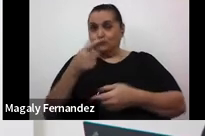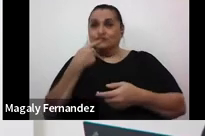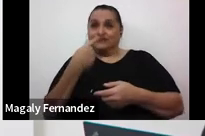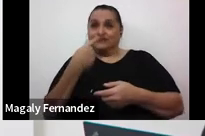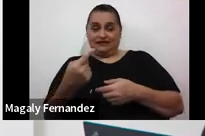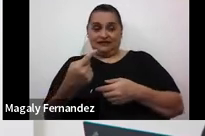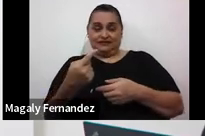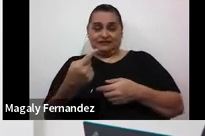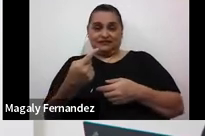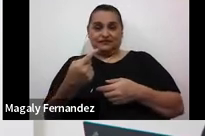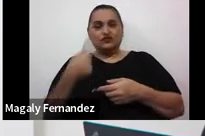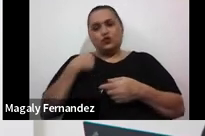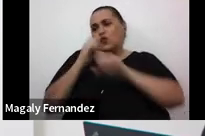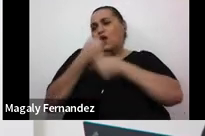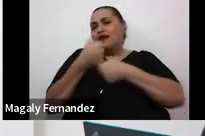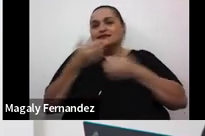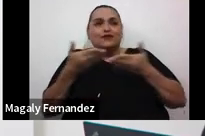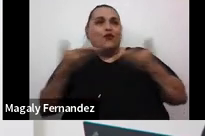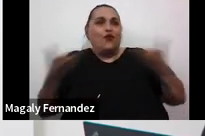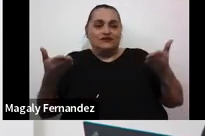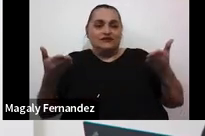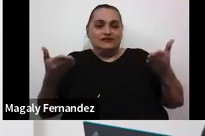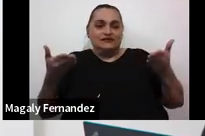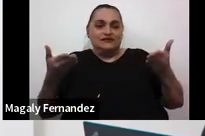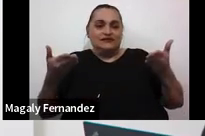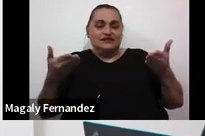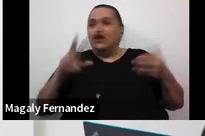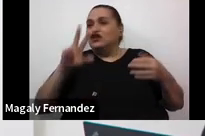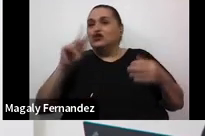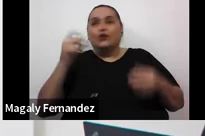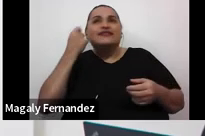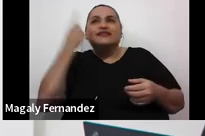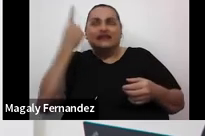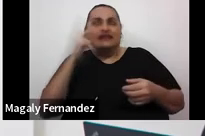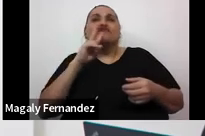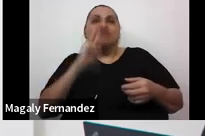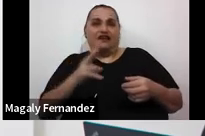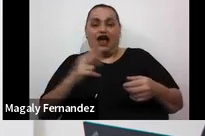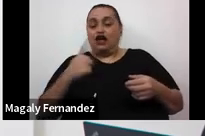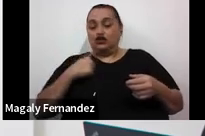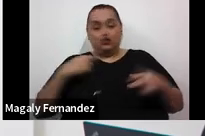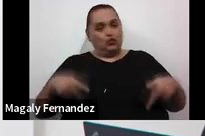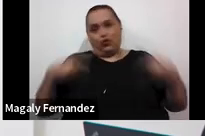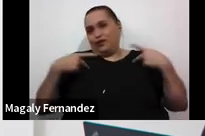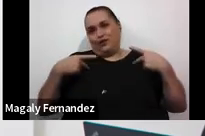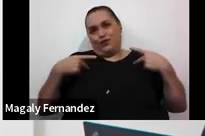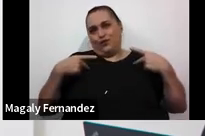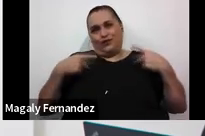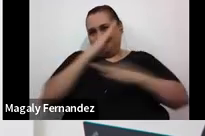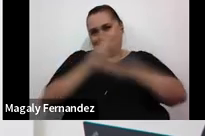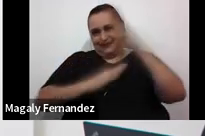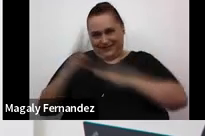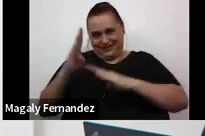día a veces hacen las cosas y y no está entendiendo y realmente porque no lo viví no lo vivo verdad